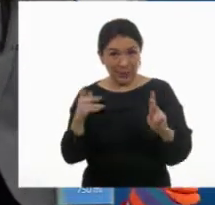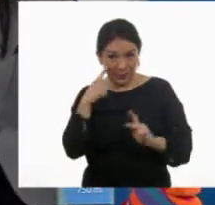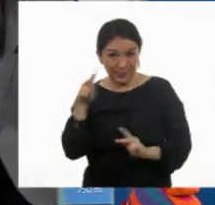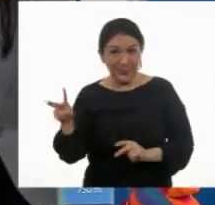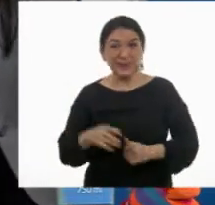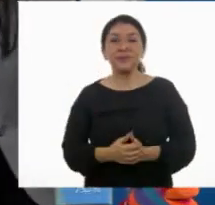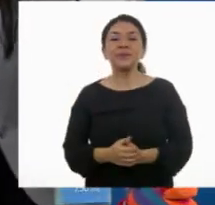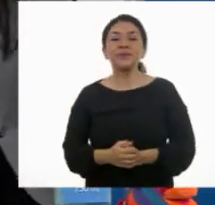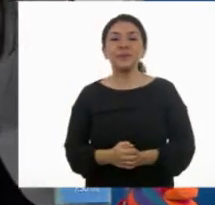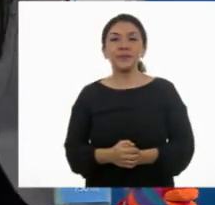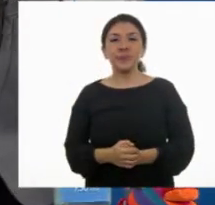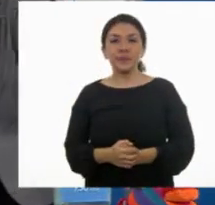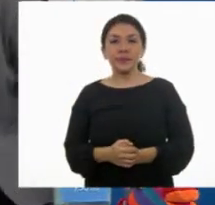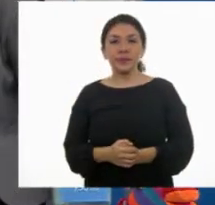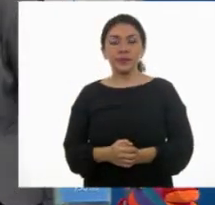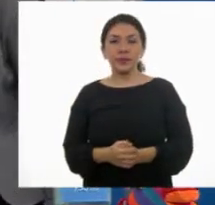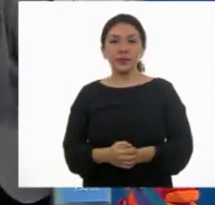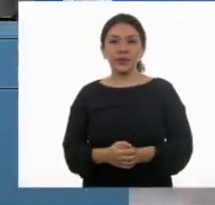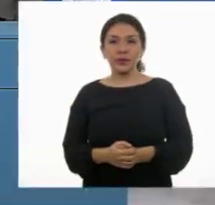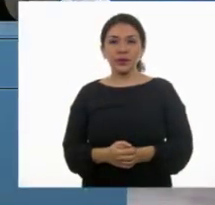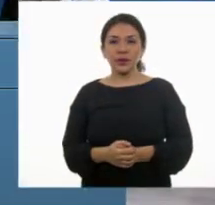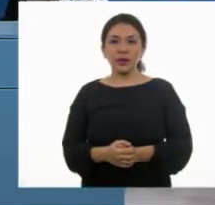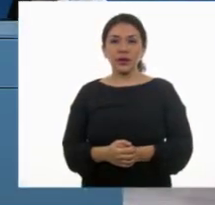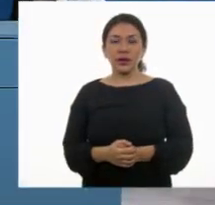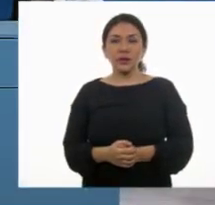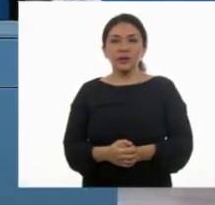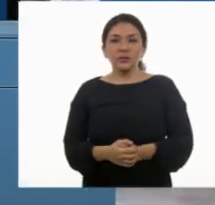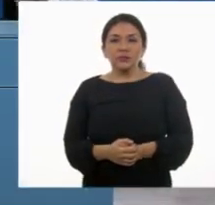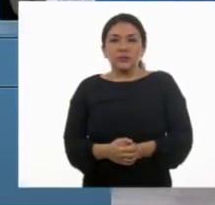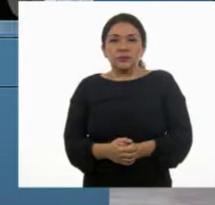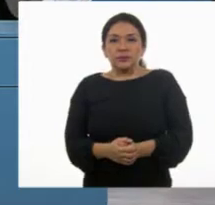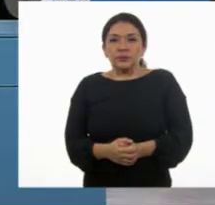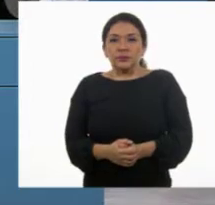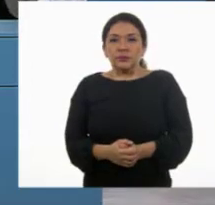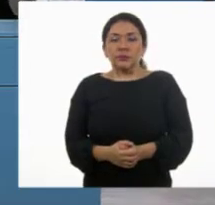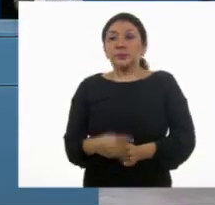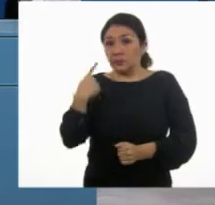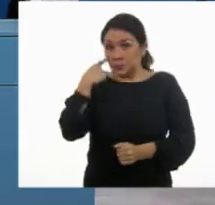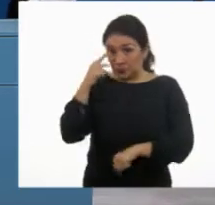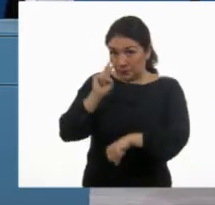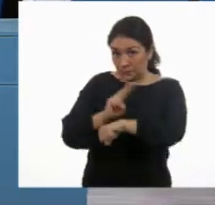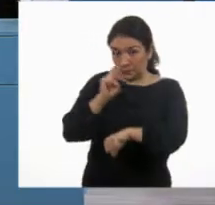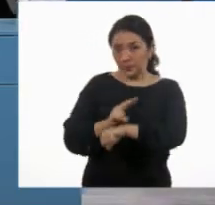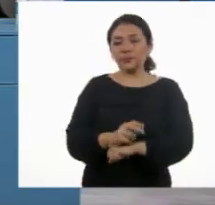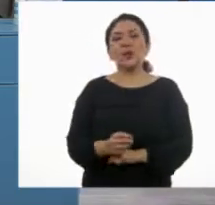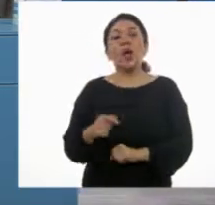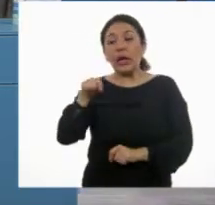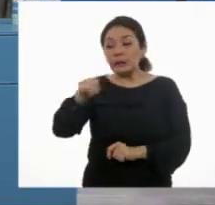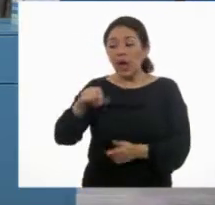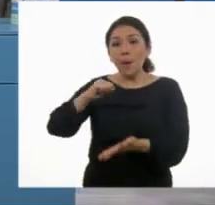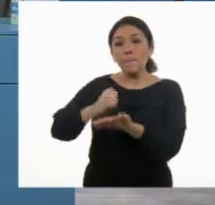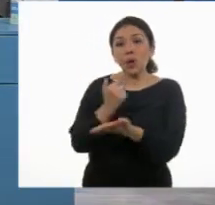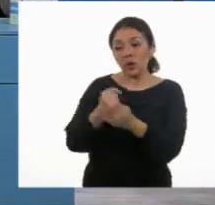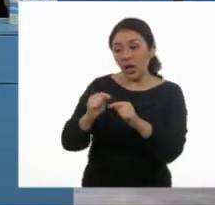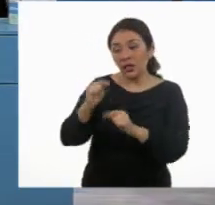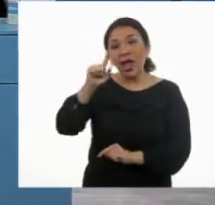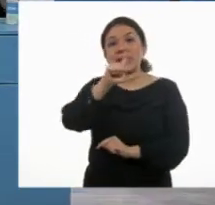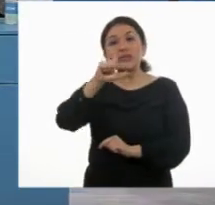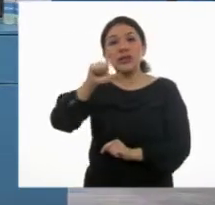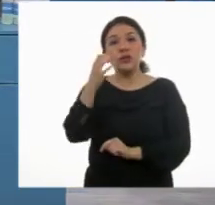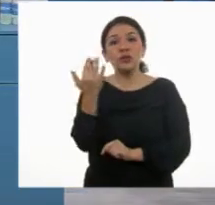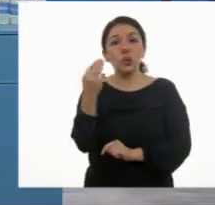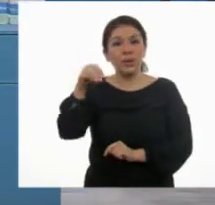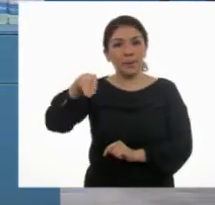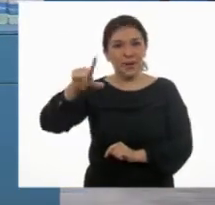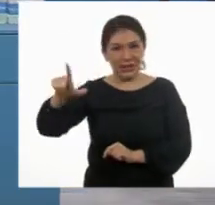De acuerdo. Muy bien. Fíjate bien. Tenemos nuestra nueva botella que es de